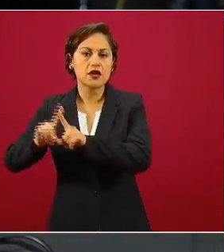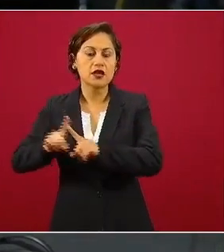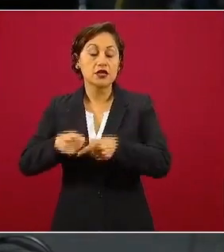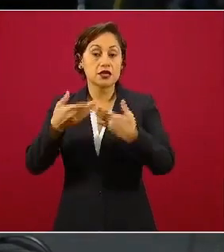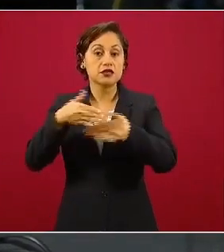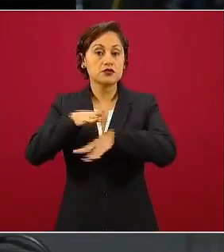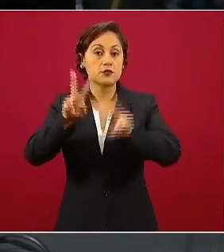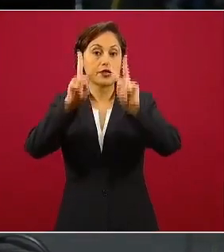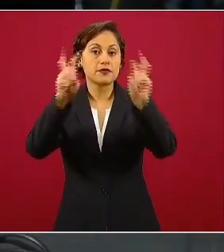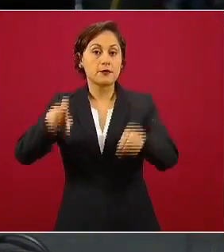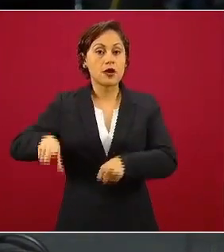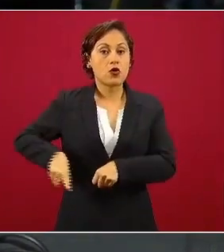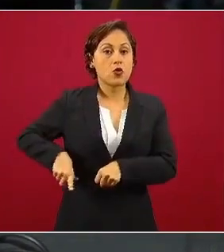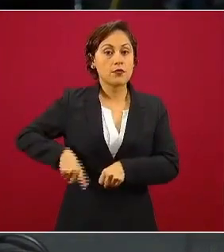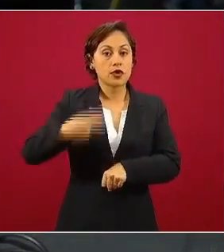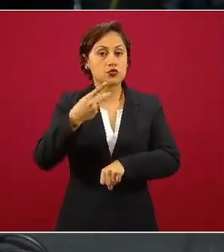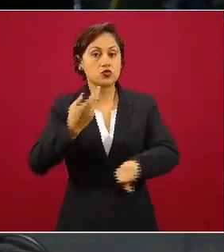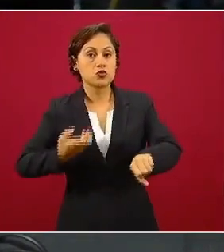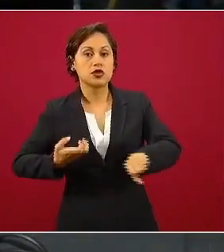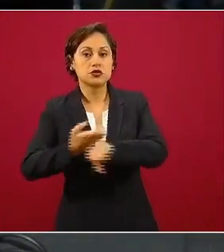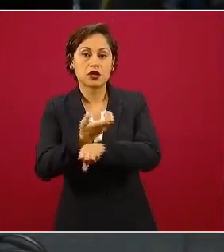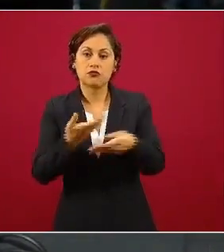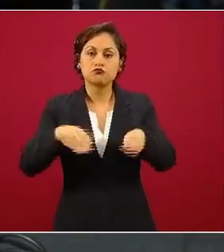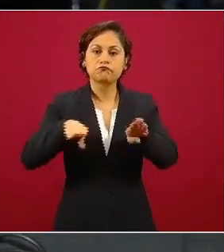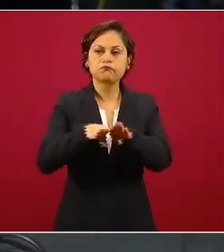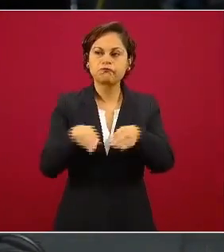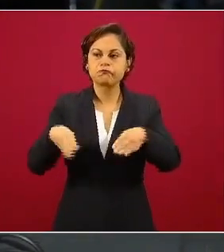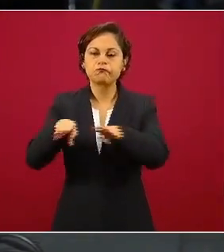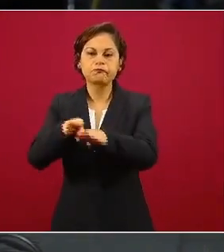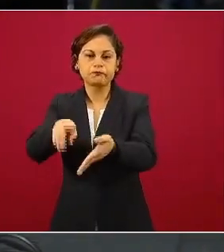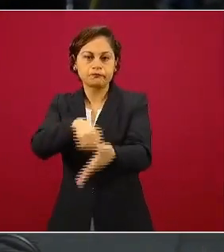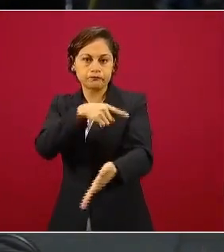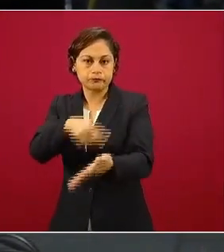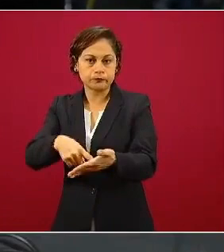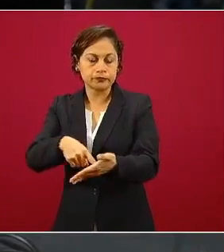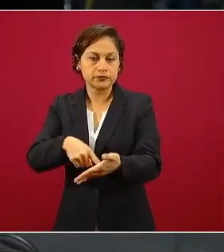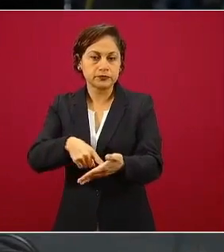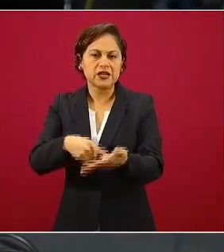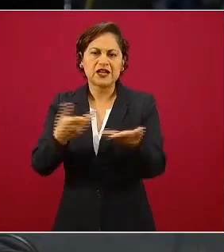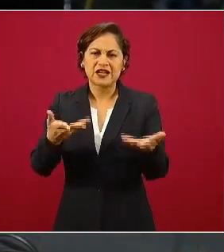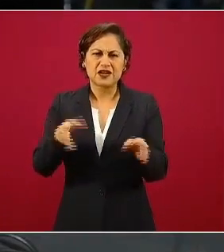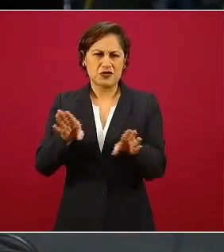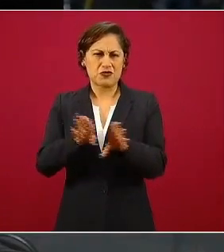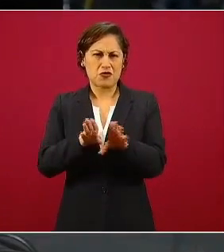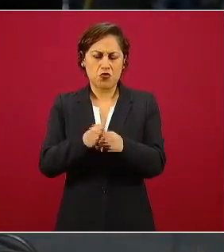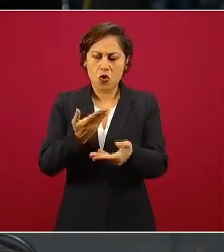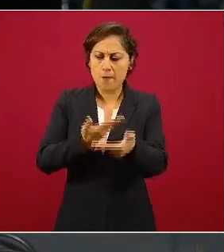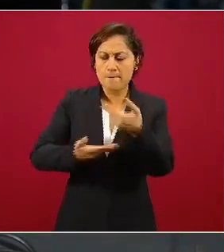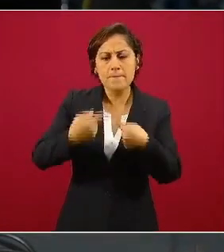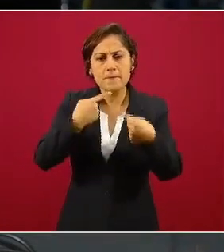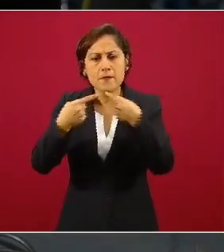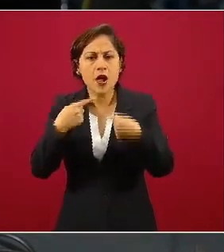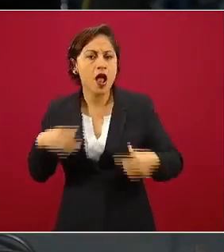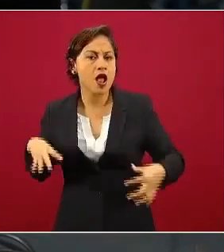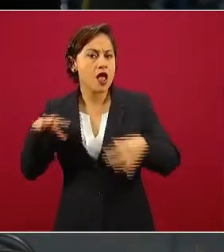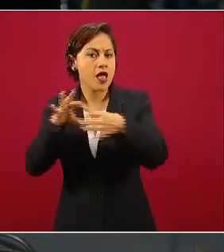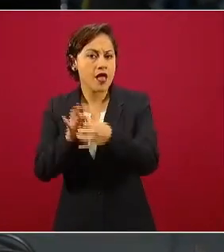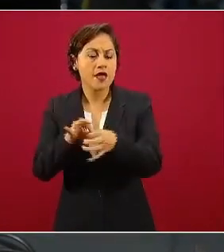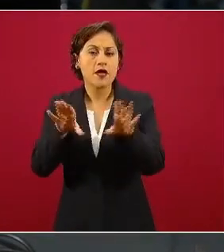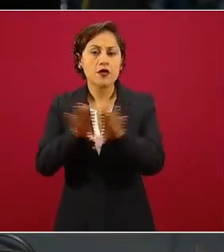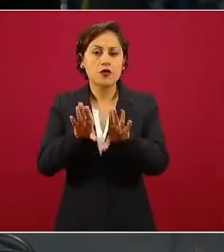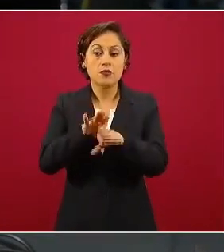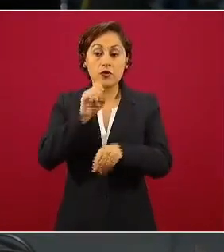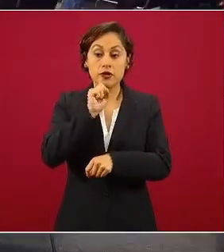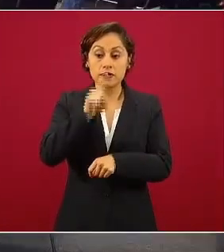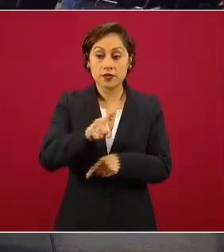gobierno estatal, pues se van a suspender. ¿Cómo encontrar este consenso y sobre todo, bueno, pues también cómo encontrar un acuerdo y que